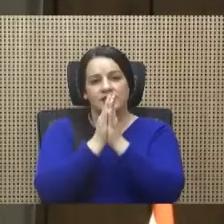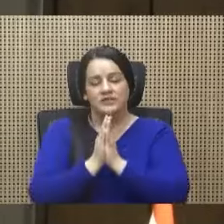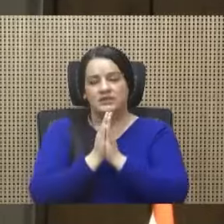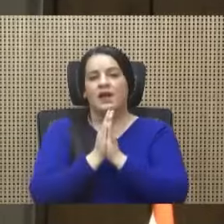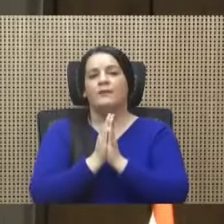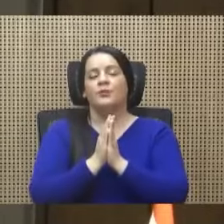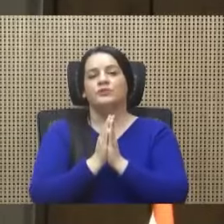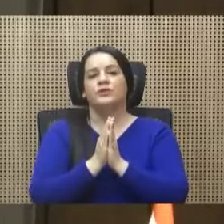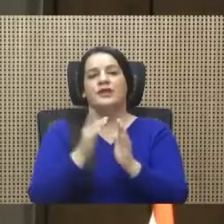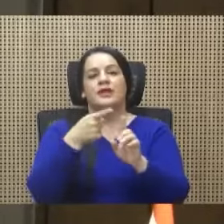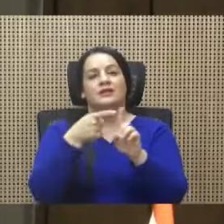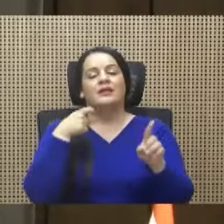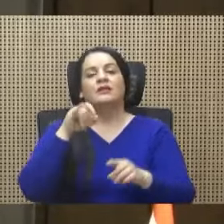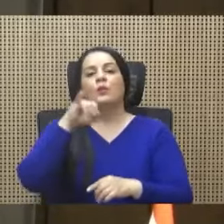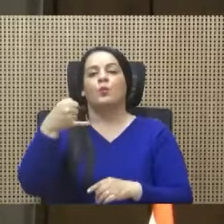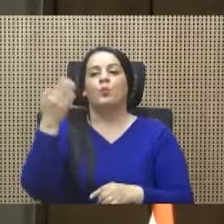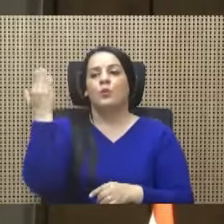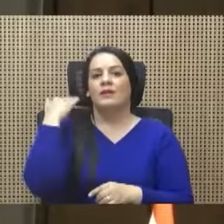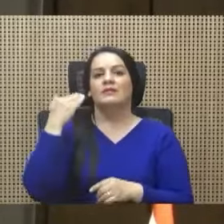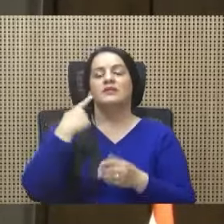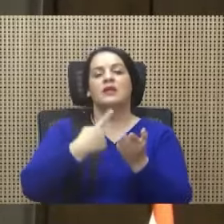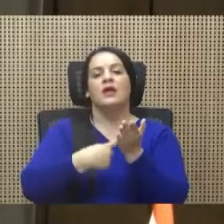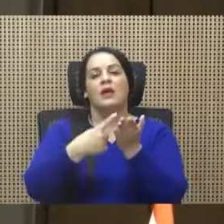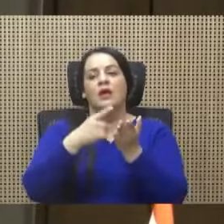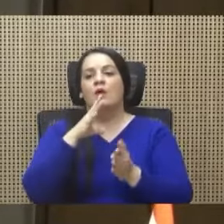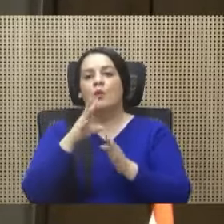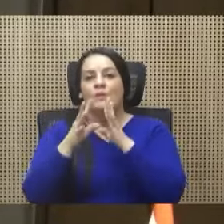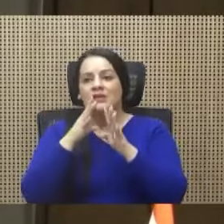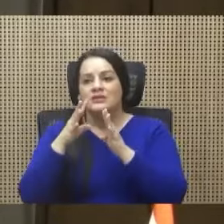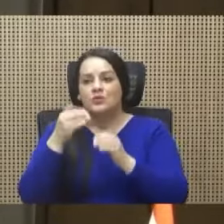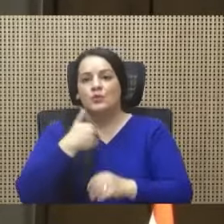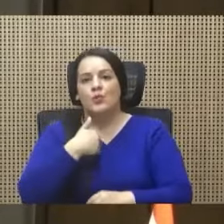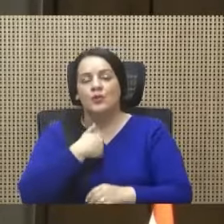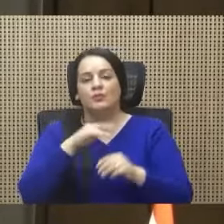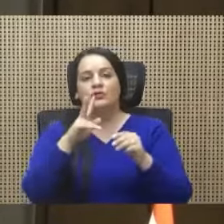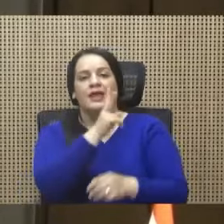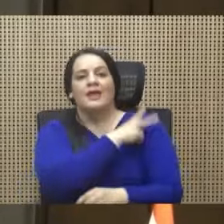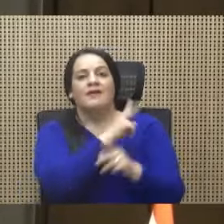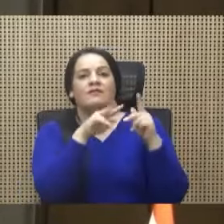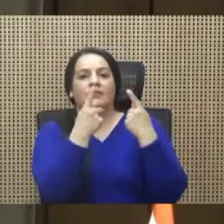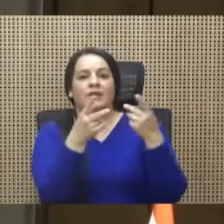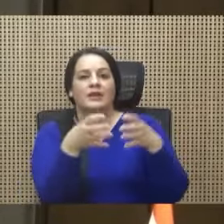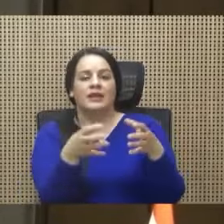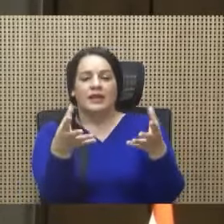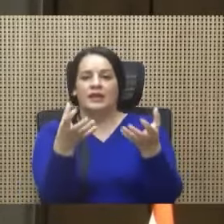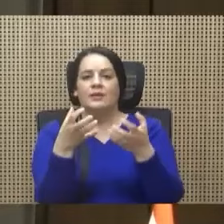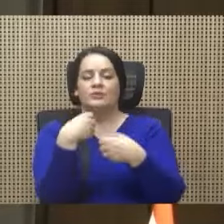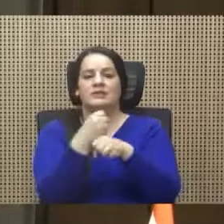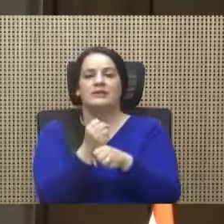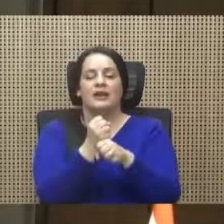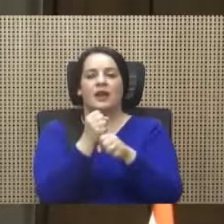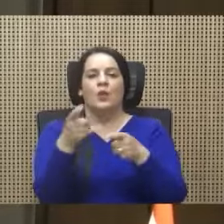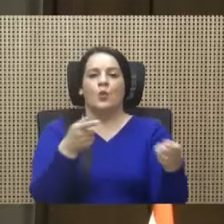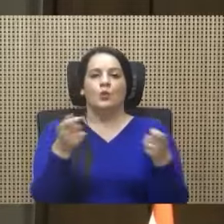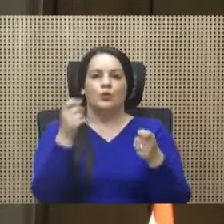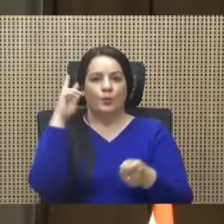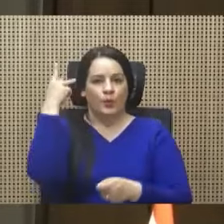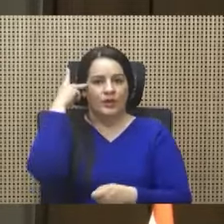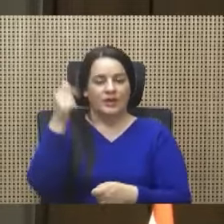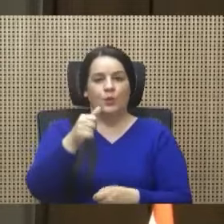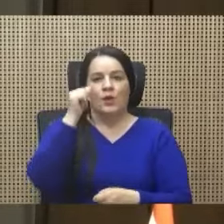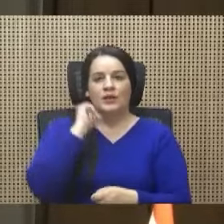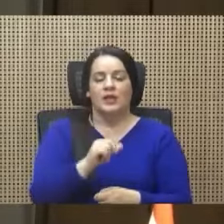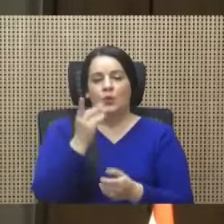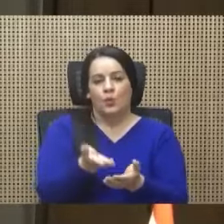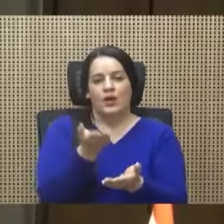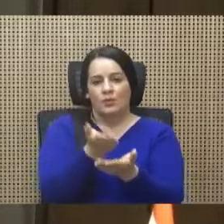solicitamos desde el jueves, en la conversación que tuvimos con jefes de fracción, de que queríamos que se hiciera el control político. Ayer, una moción